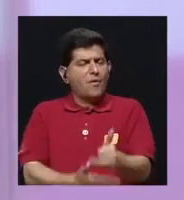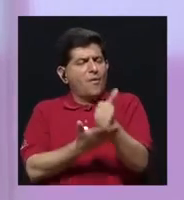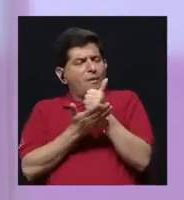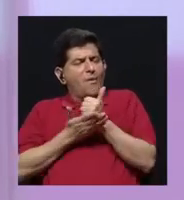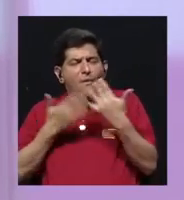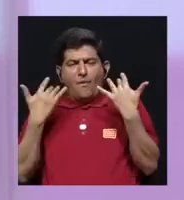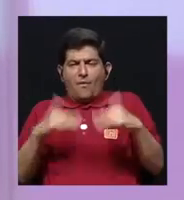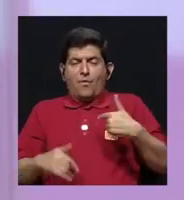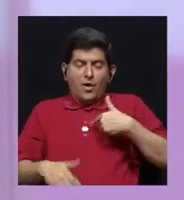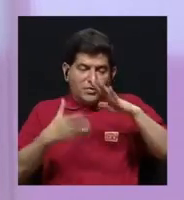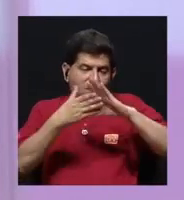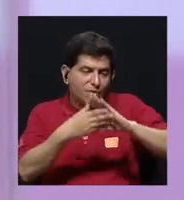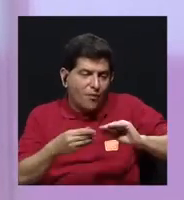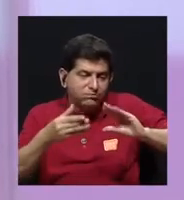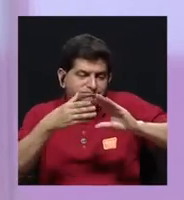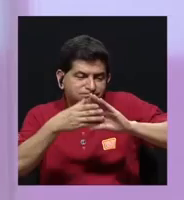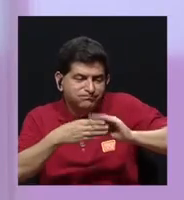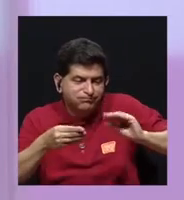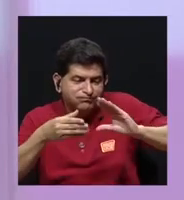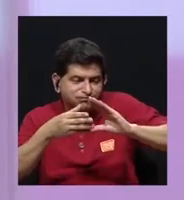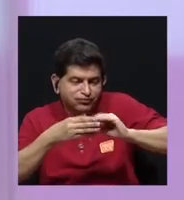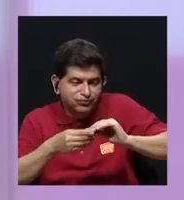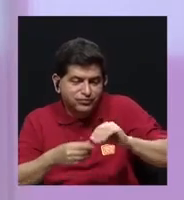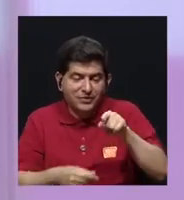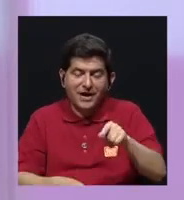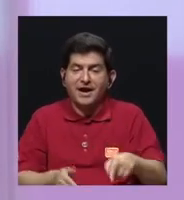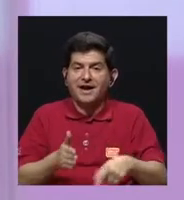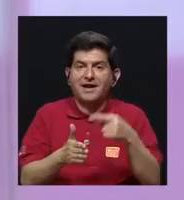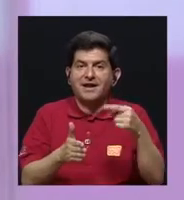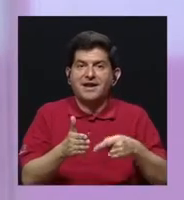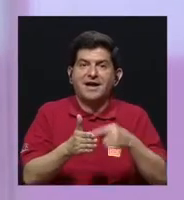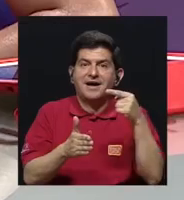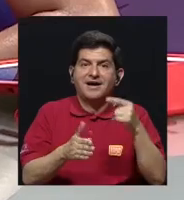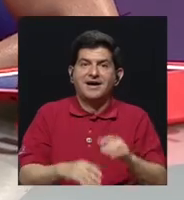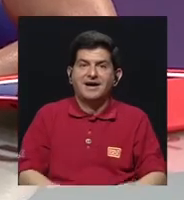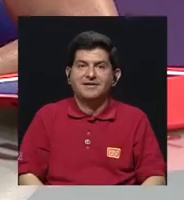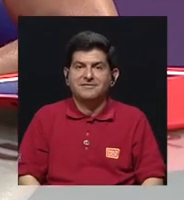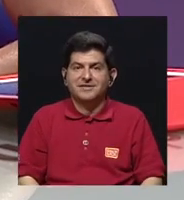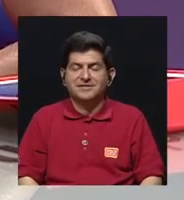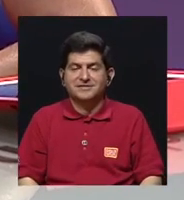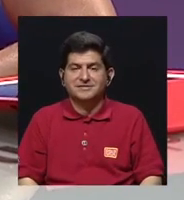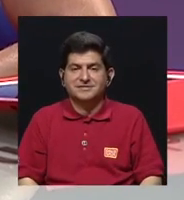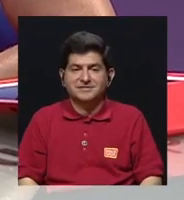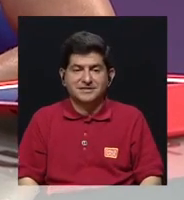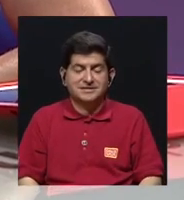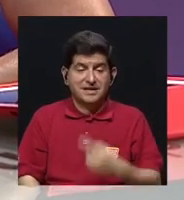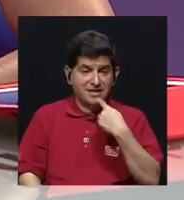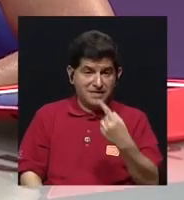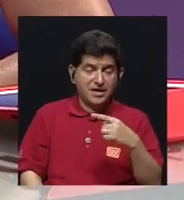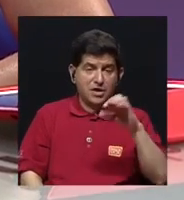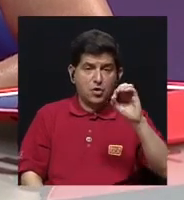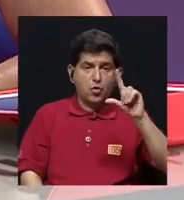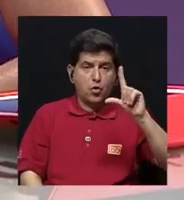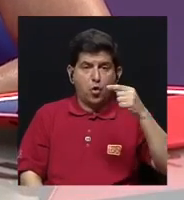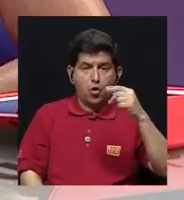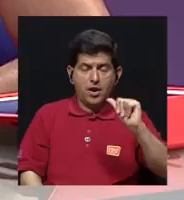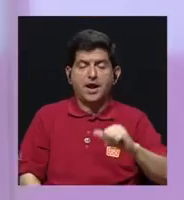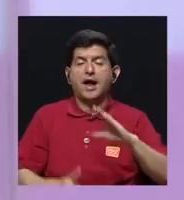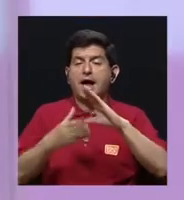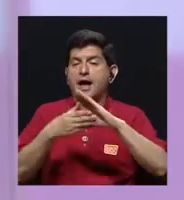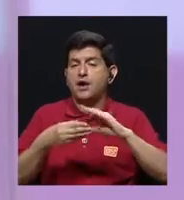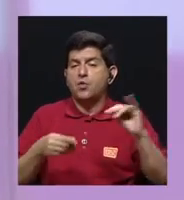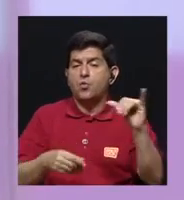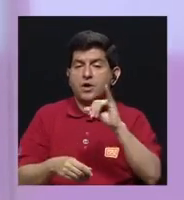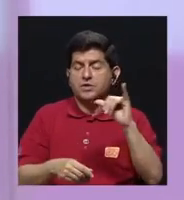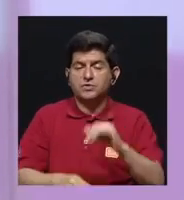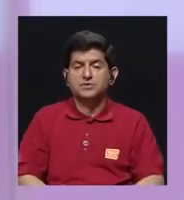ayudó mucho cuando yo le estaba contando el cuento. Él a veces se me, porque a veces doña Olga nos dijo que nosotros un cuento